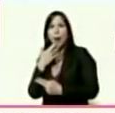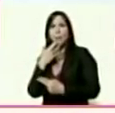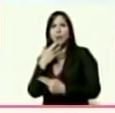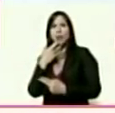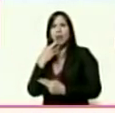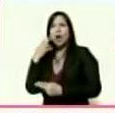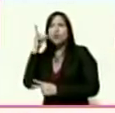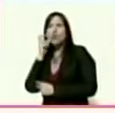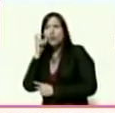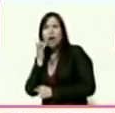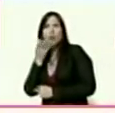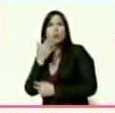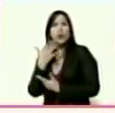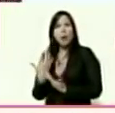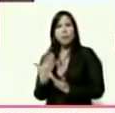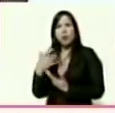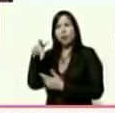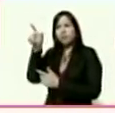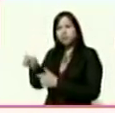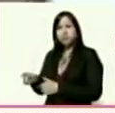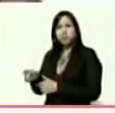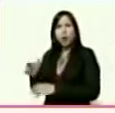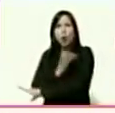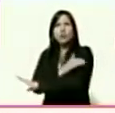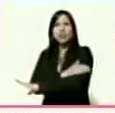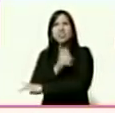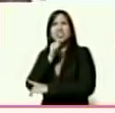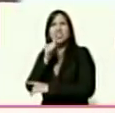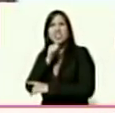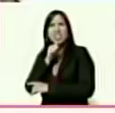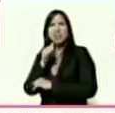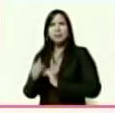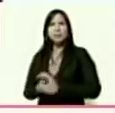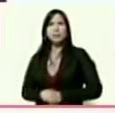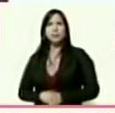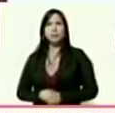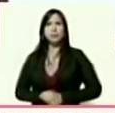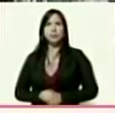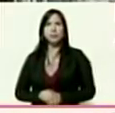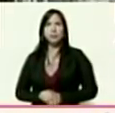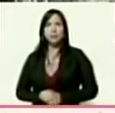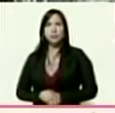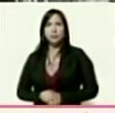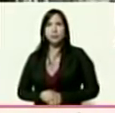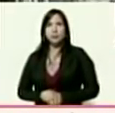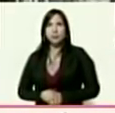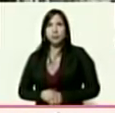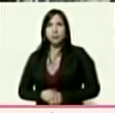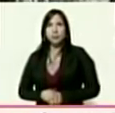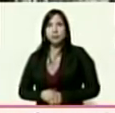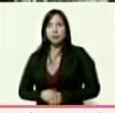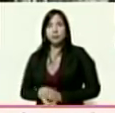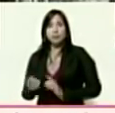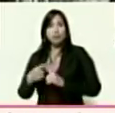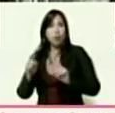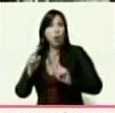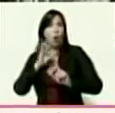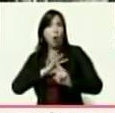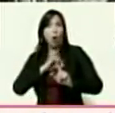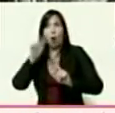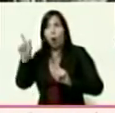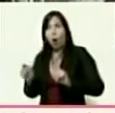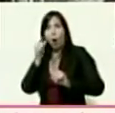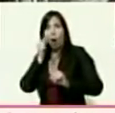urbana de los bolichicos. ¿Vale? ¿Quiénes son los bolichicos? Y decían los bolichicos. ¿Eh? Son sus socios. Es